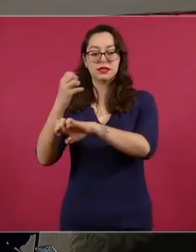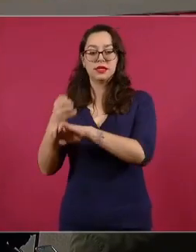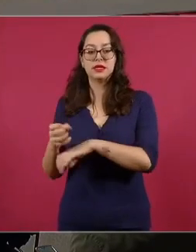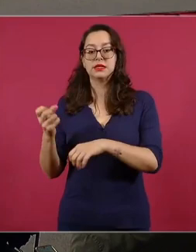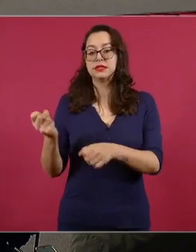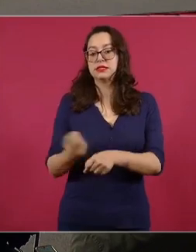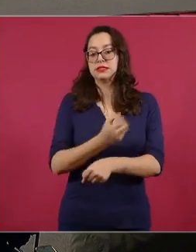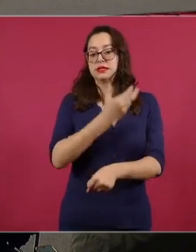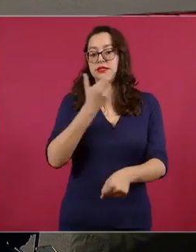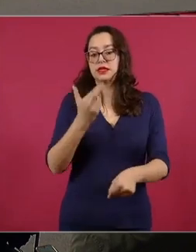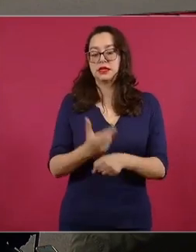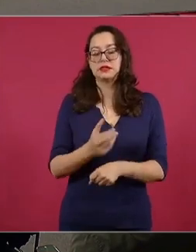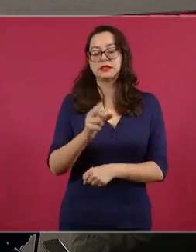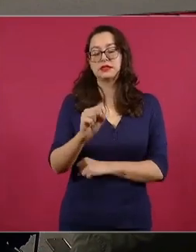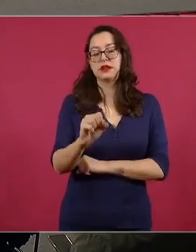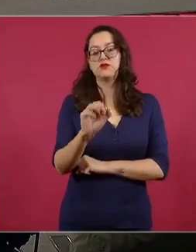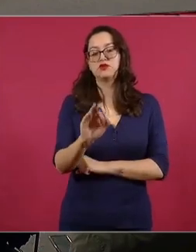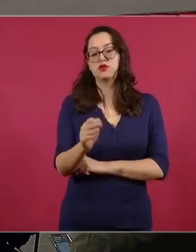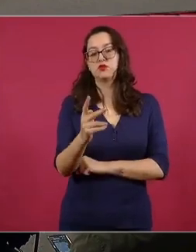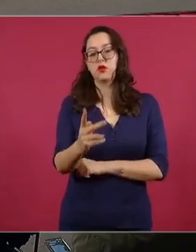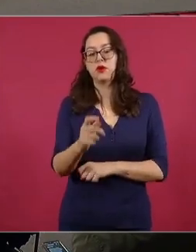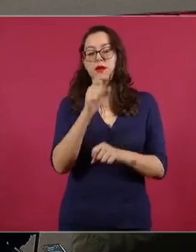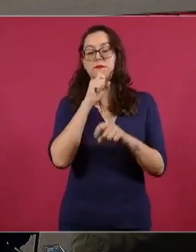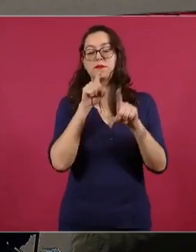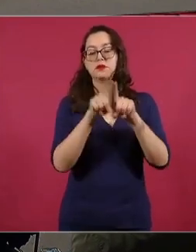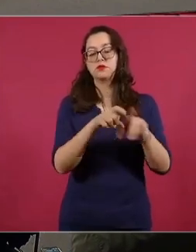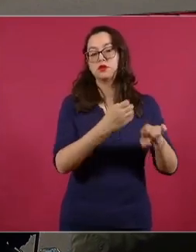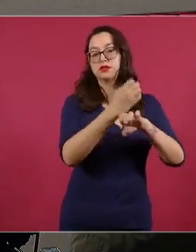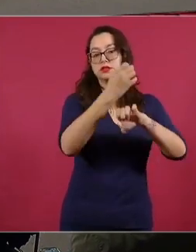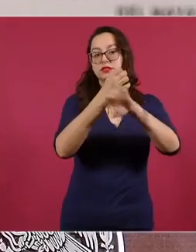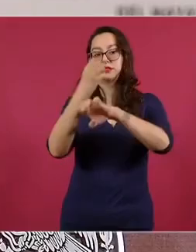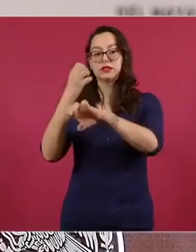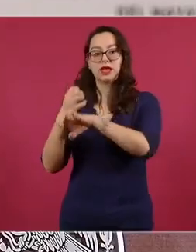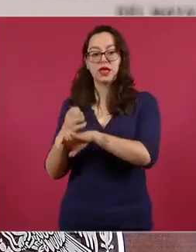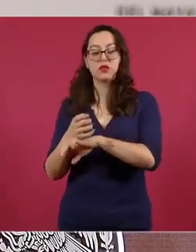pública, las auditorías superiores,